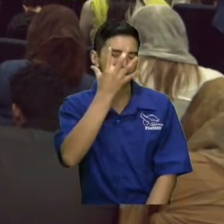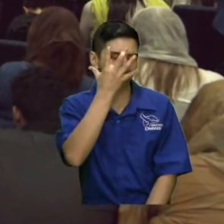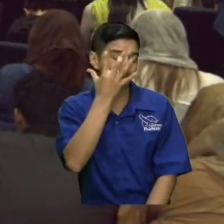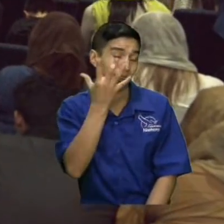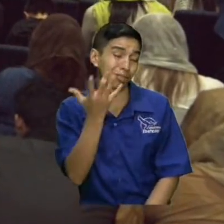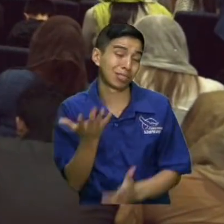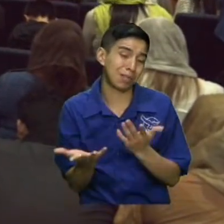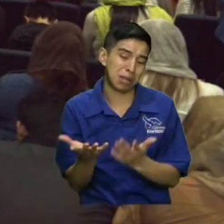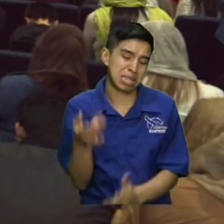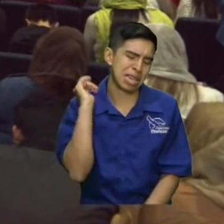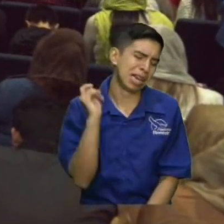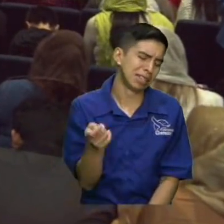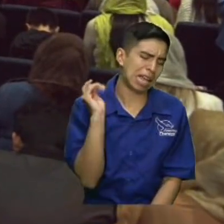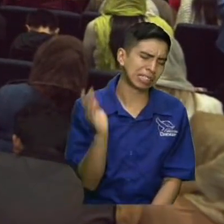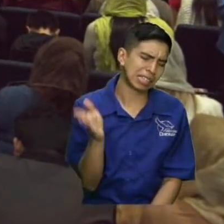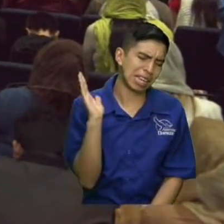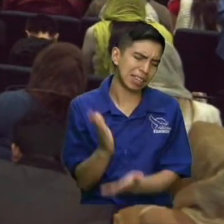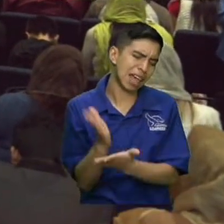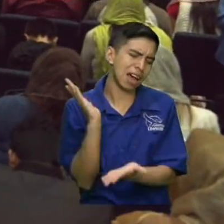necedades,